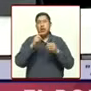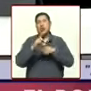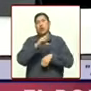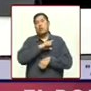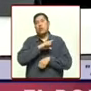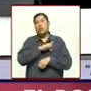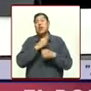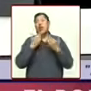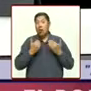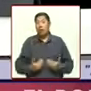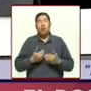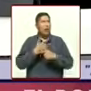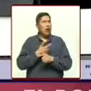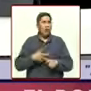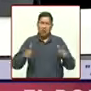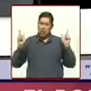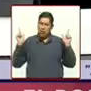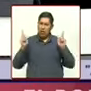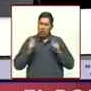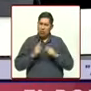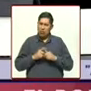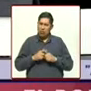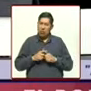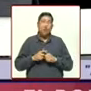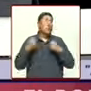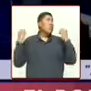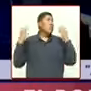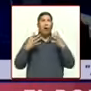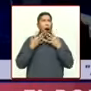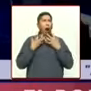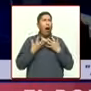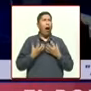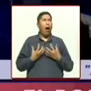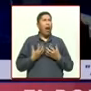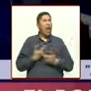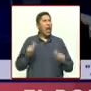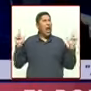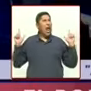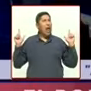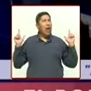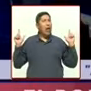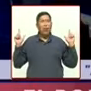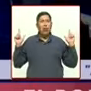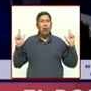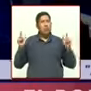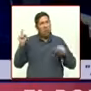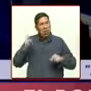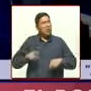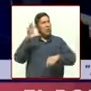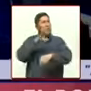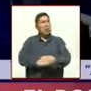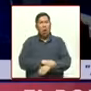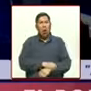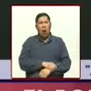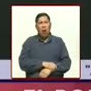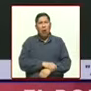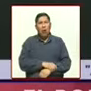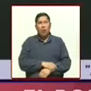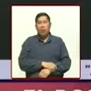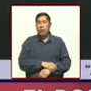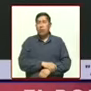policía que ahora está en libertad después de su declaración. Muchos se sorprenderán y dirán, ¿tendría que haber sido aprehendido o